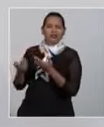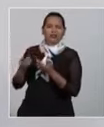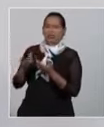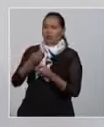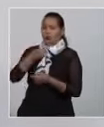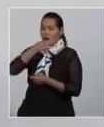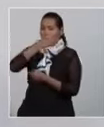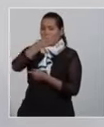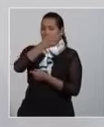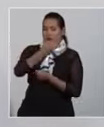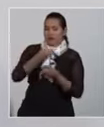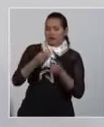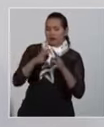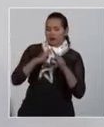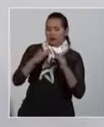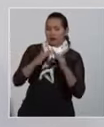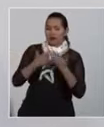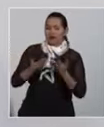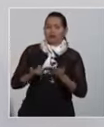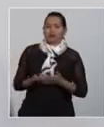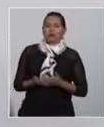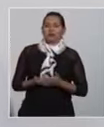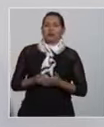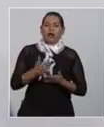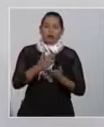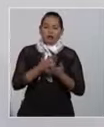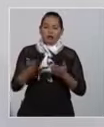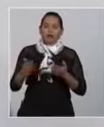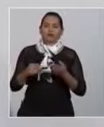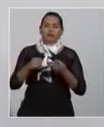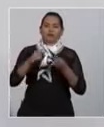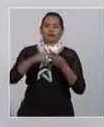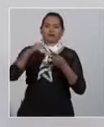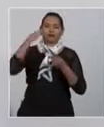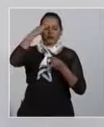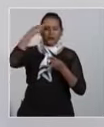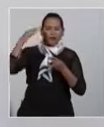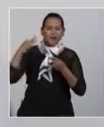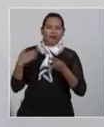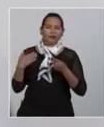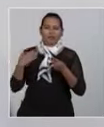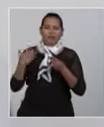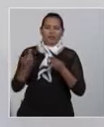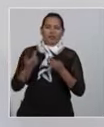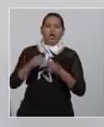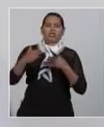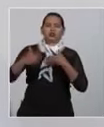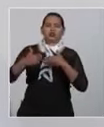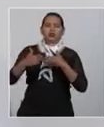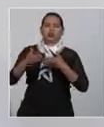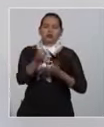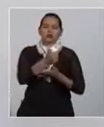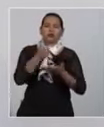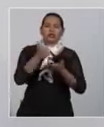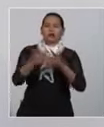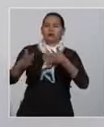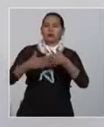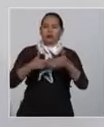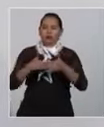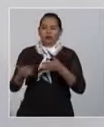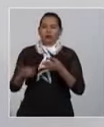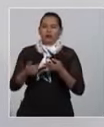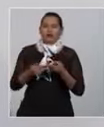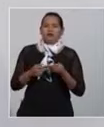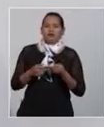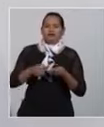del expresidente Miguel de la Madrid. Está Marta Erika Alonso, beneficiaria de Ciudad Modelo, con una propiedad que queda ahí juntito. Y Enrique Doher, que